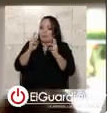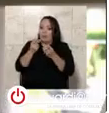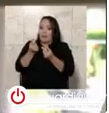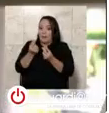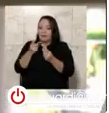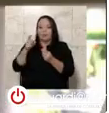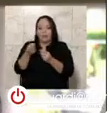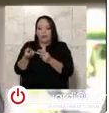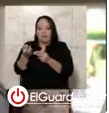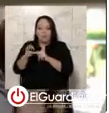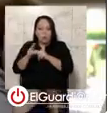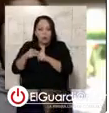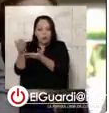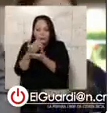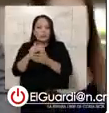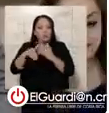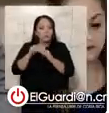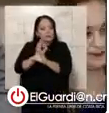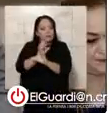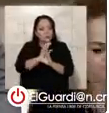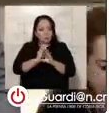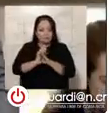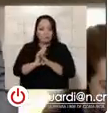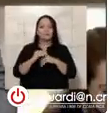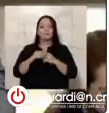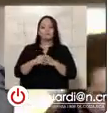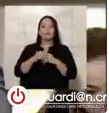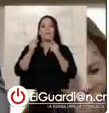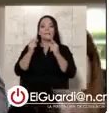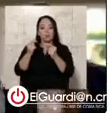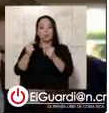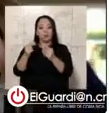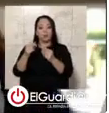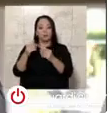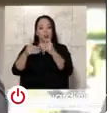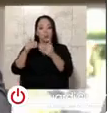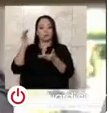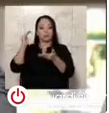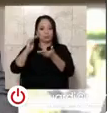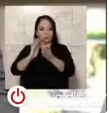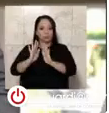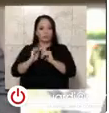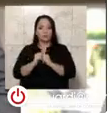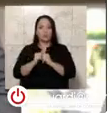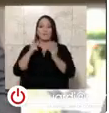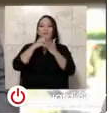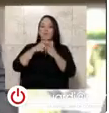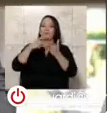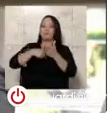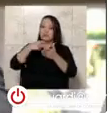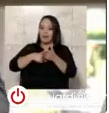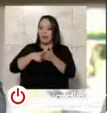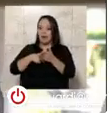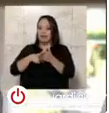impuestos. Cada vez se ha venido desacelerando este proceso y hacerle huecos a los proyectos fiscales